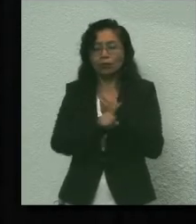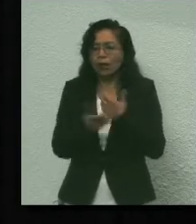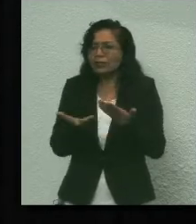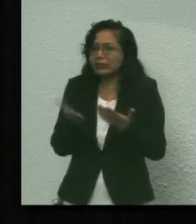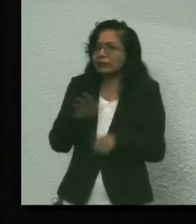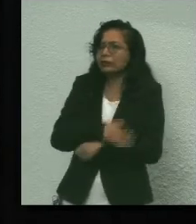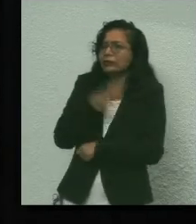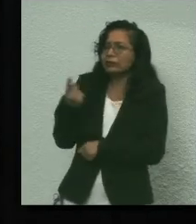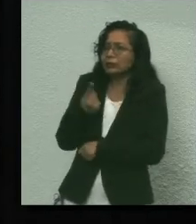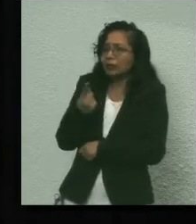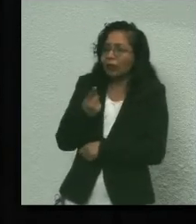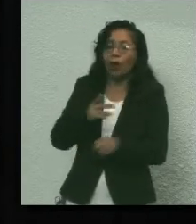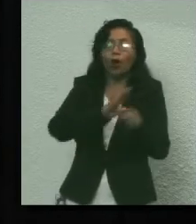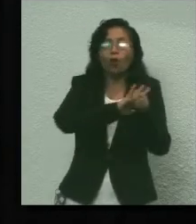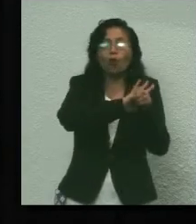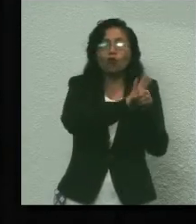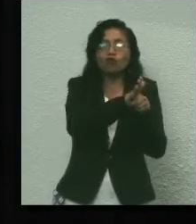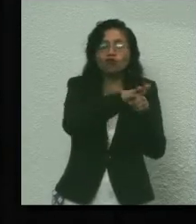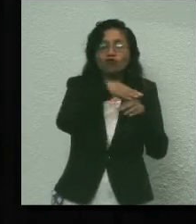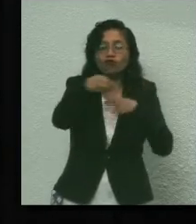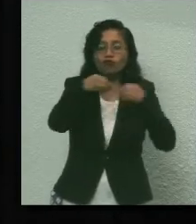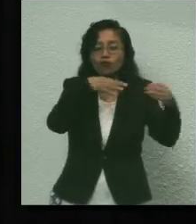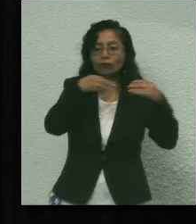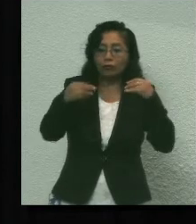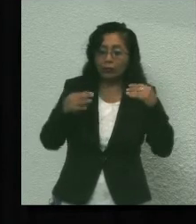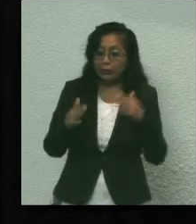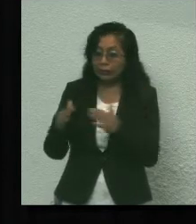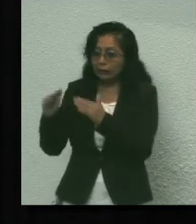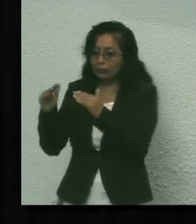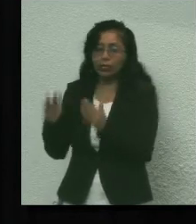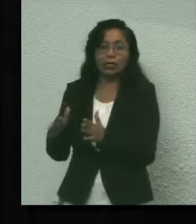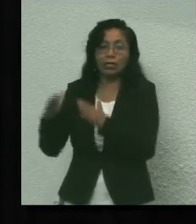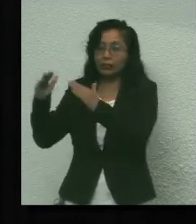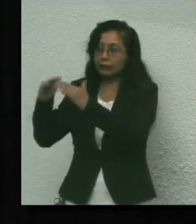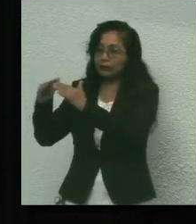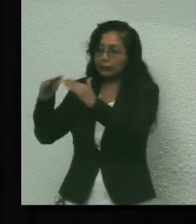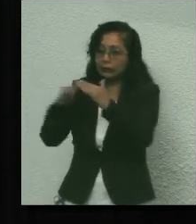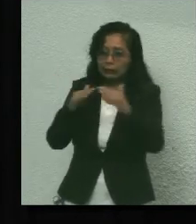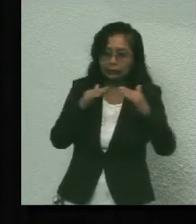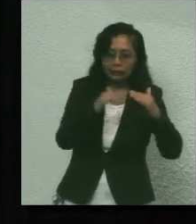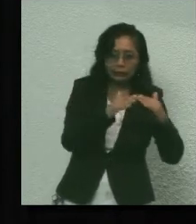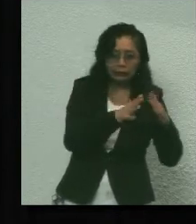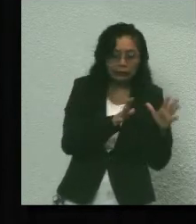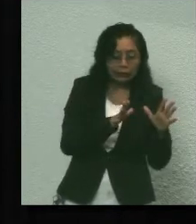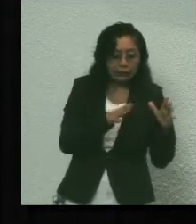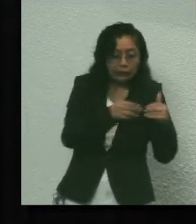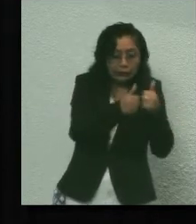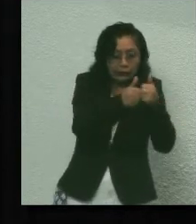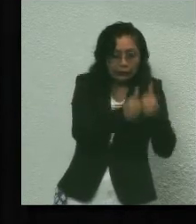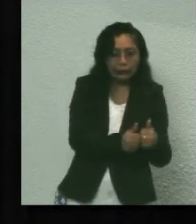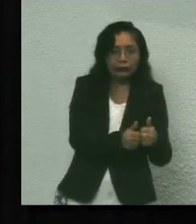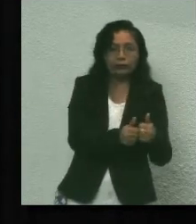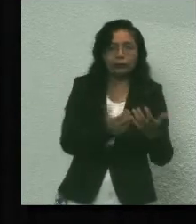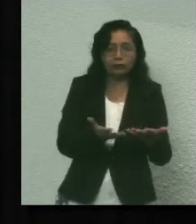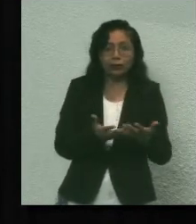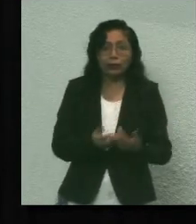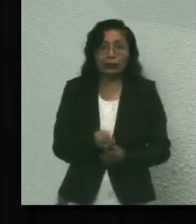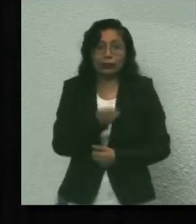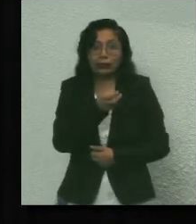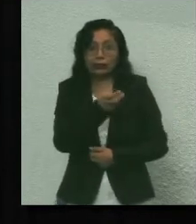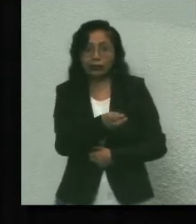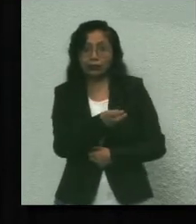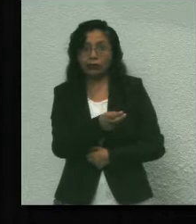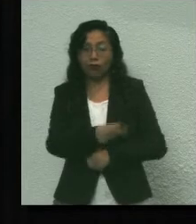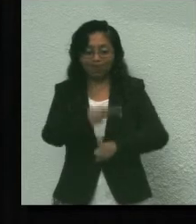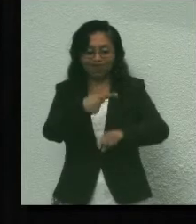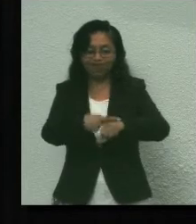sanitaria y el confinamiento social por la pandemia ocasionada por el virus hobbit que deriva en